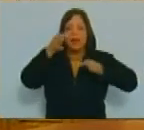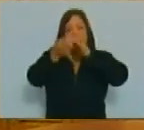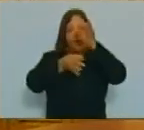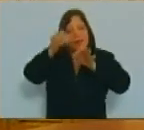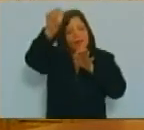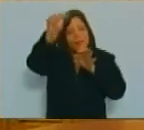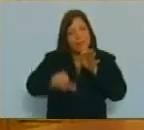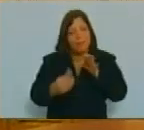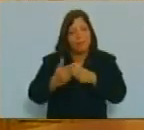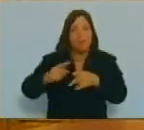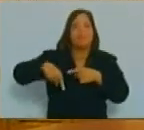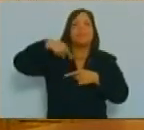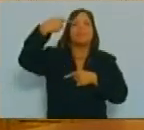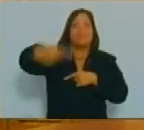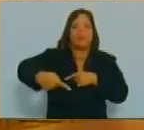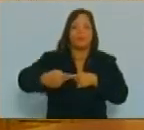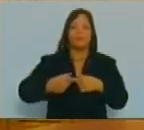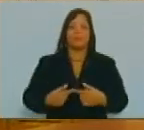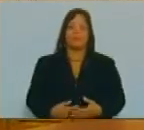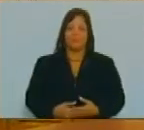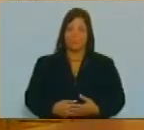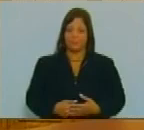más adelante